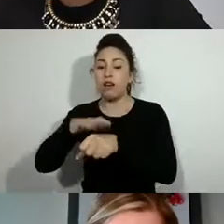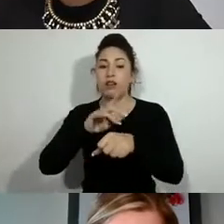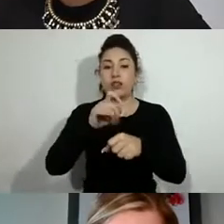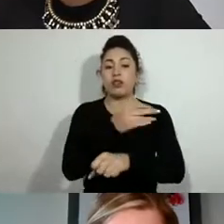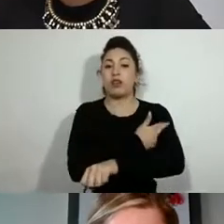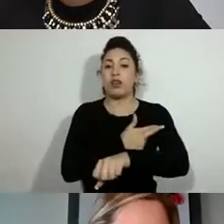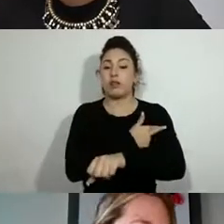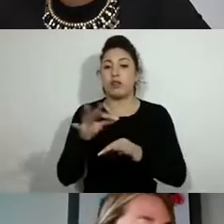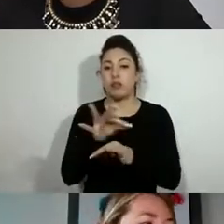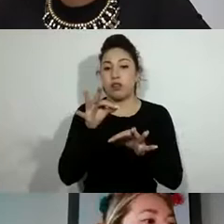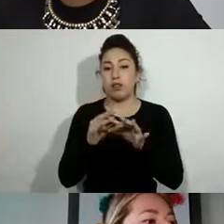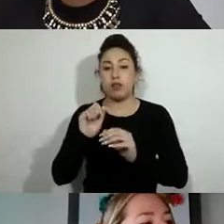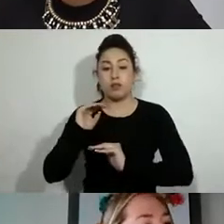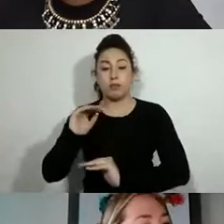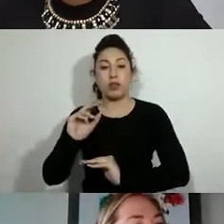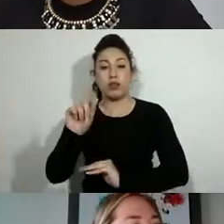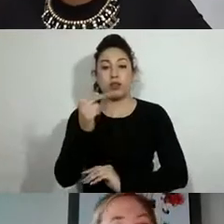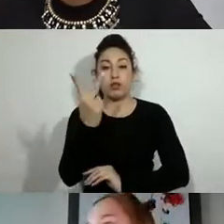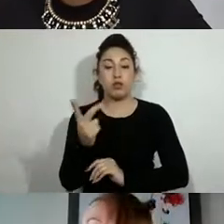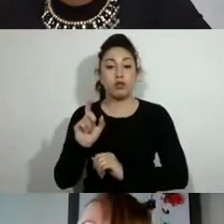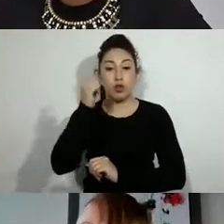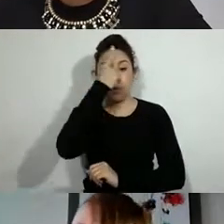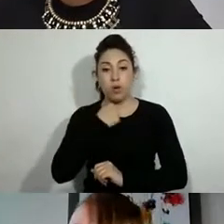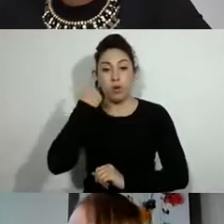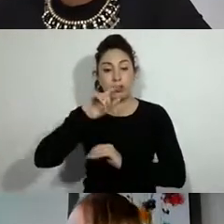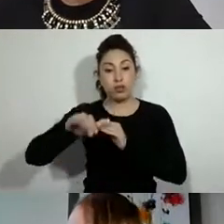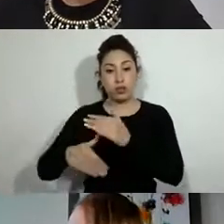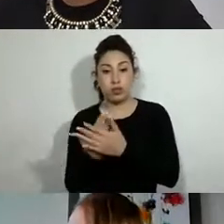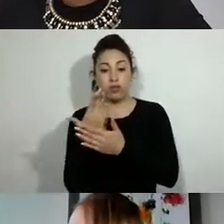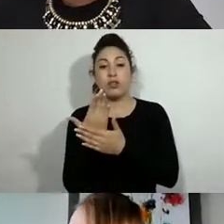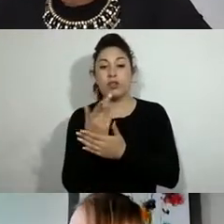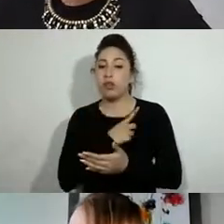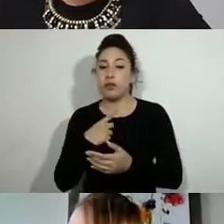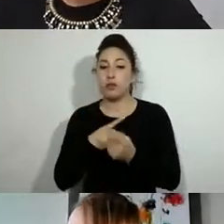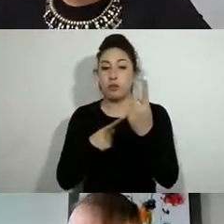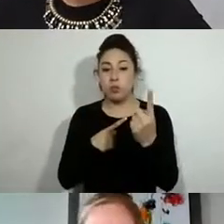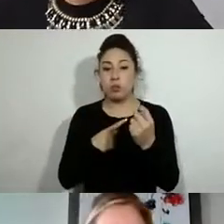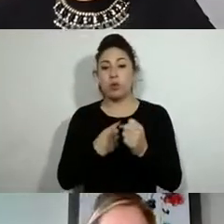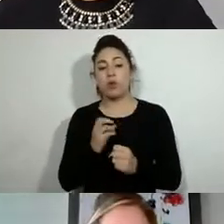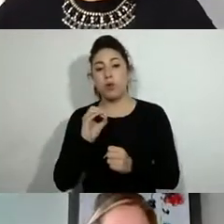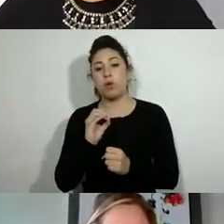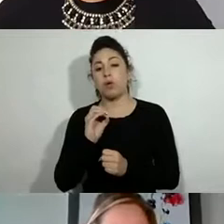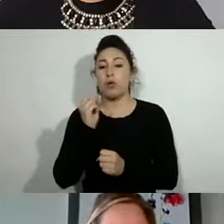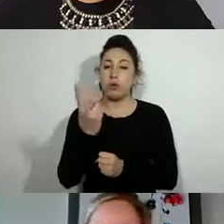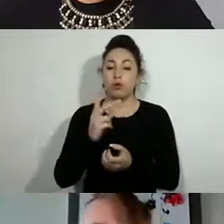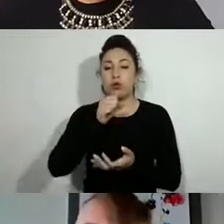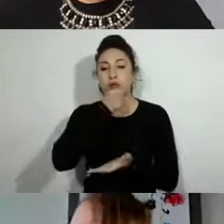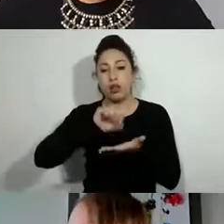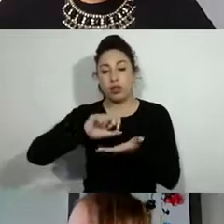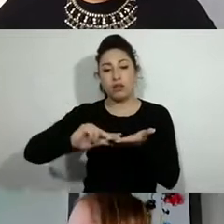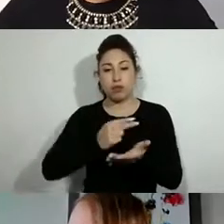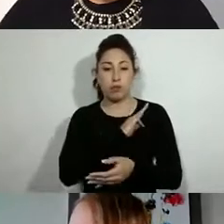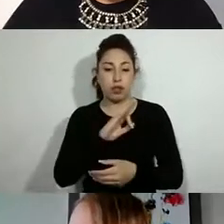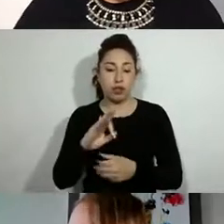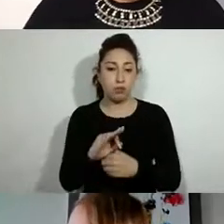cumplimentará dentro de las 72 horas siguientes. Para este efecto, bastará la firma de una o un secretario. Cumplida su instrucción, diputada